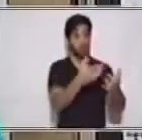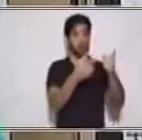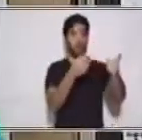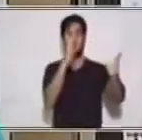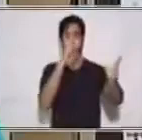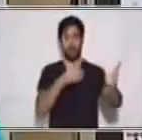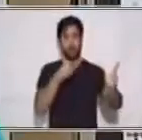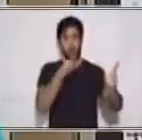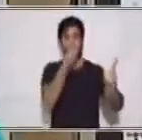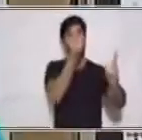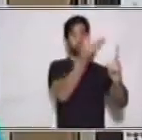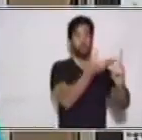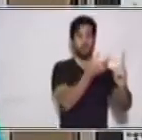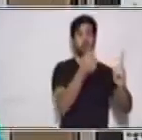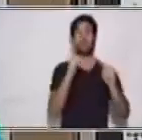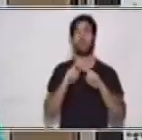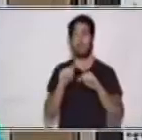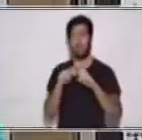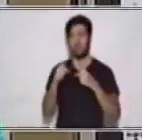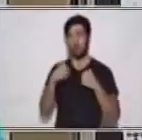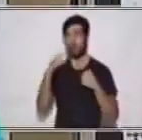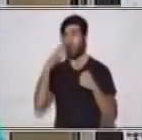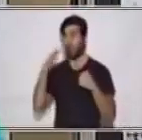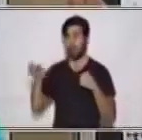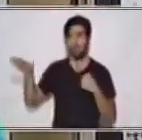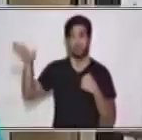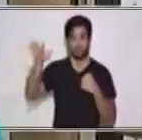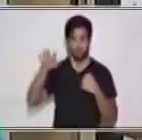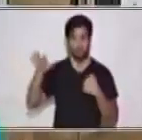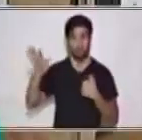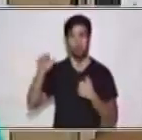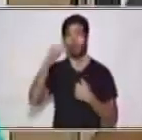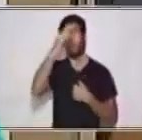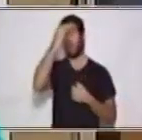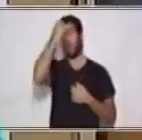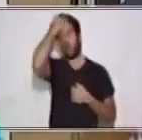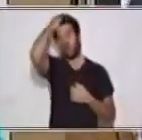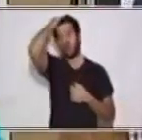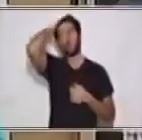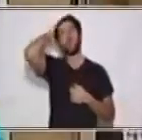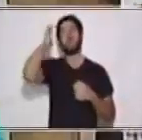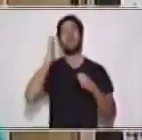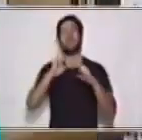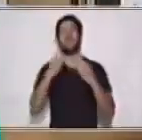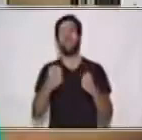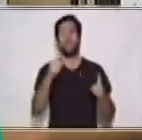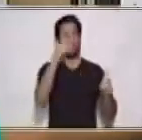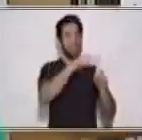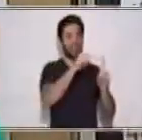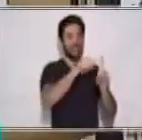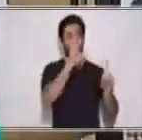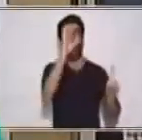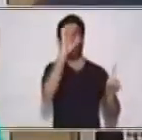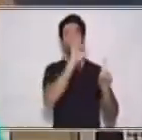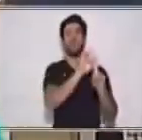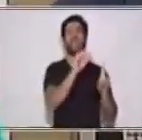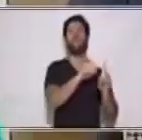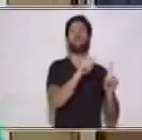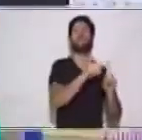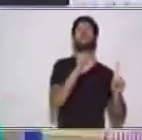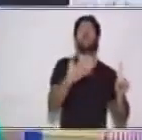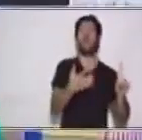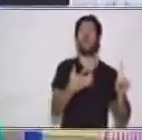receptor basado en una realidad. Entonces, el punto de vista objetivo busca reproducir esa realidad con base a